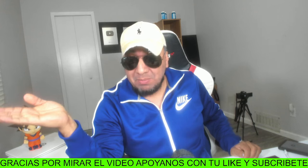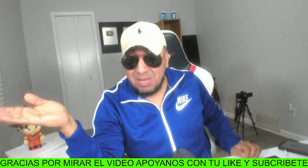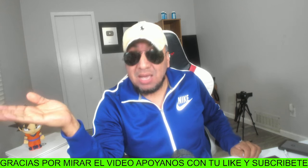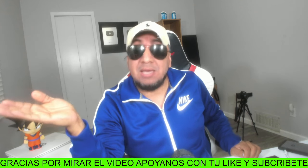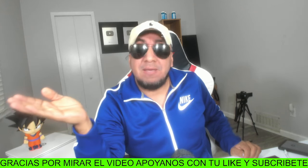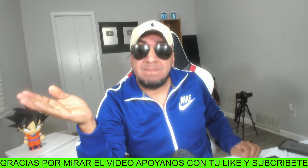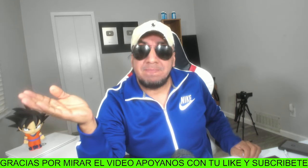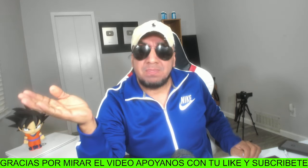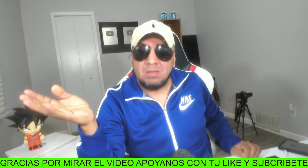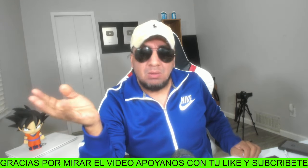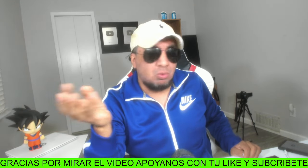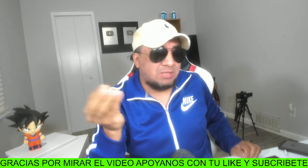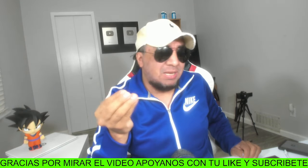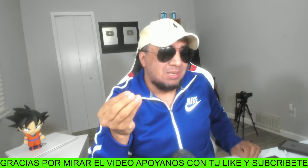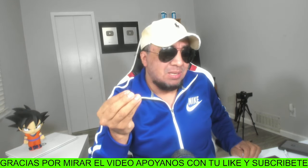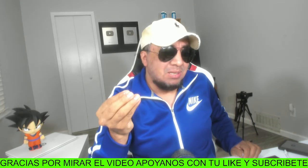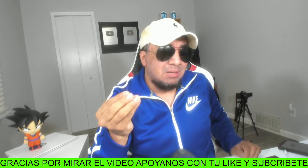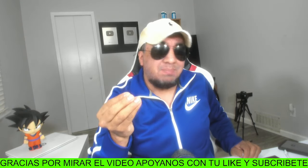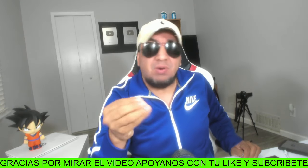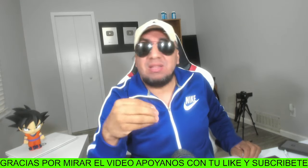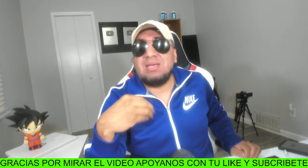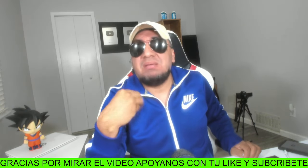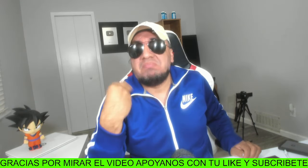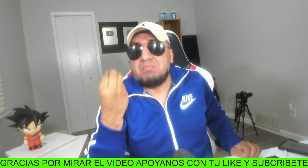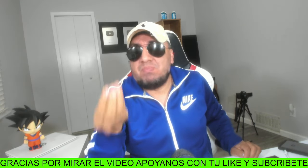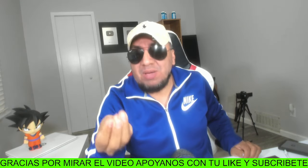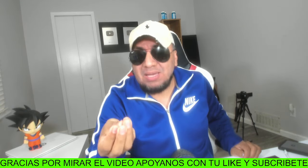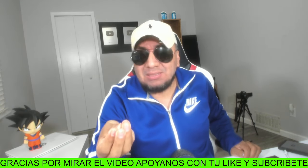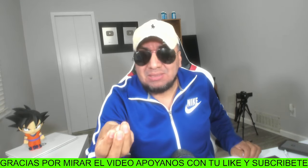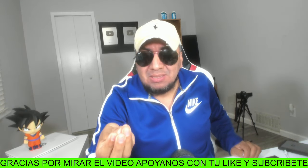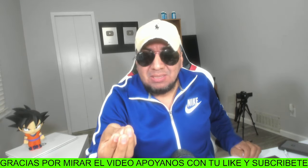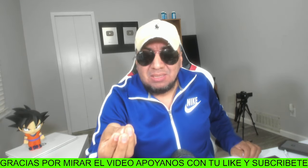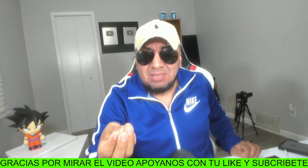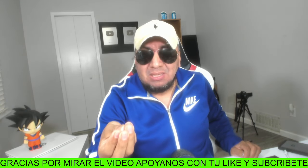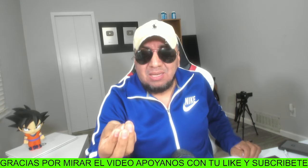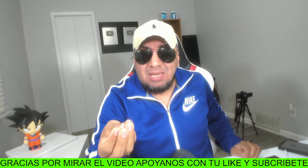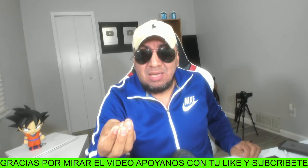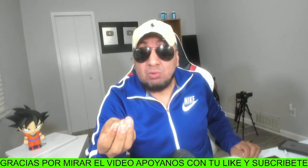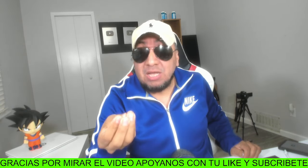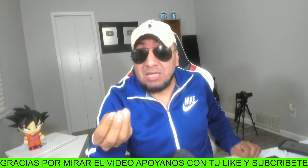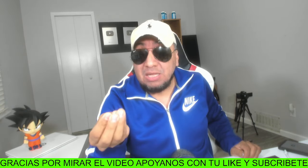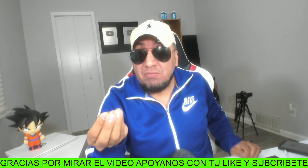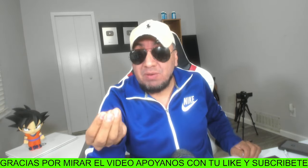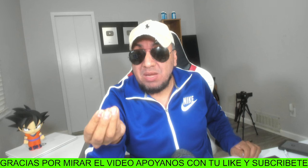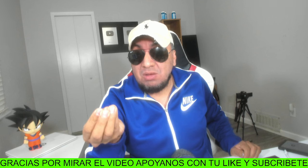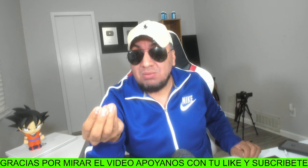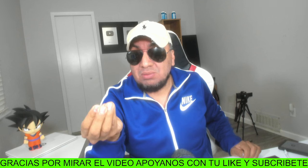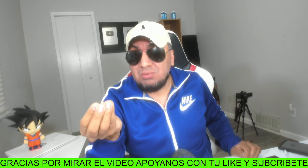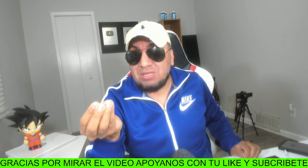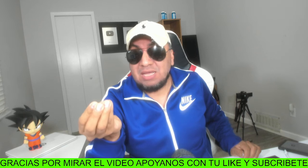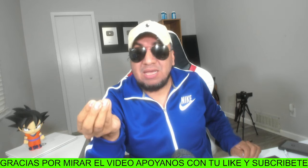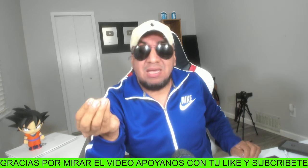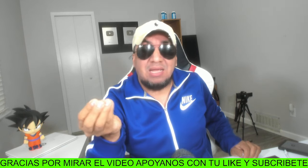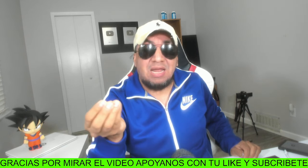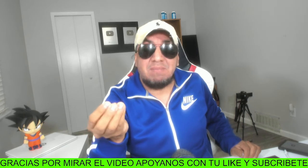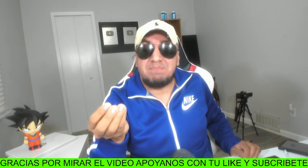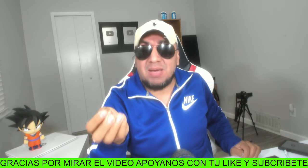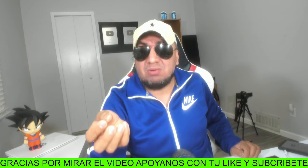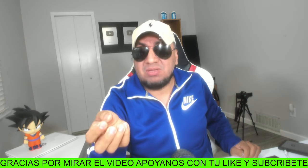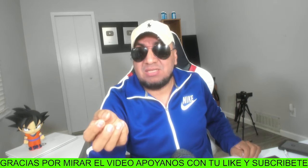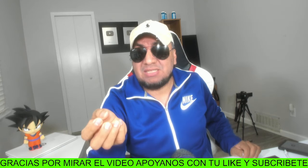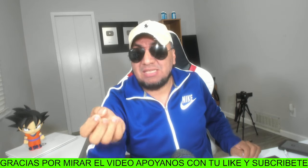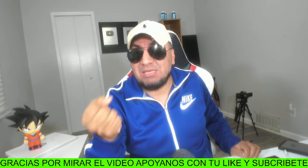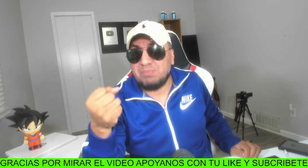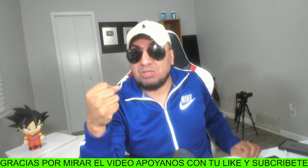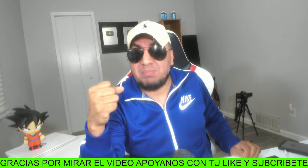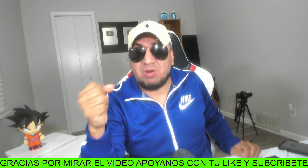huevos también ahí, usted puede, pues, usted que tiene un familión, usted que les